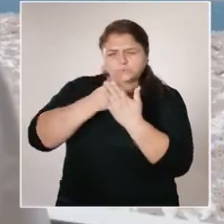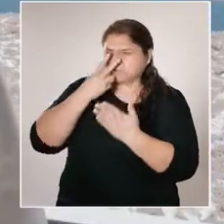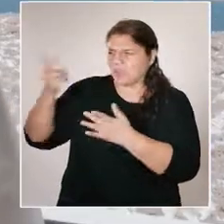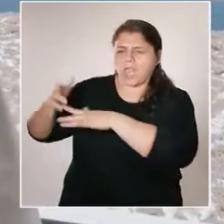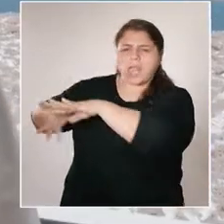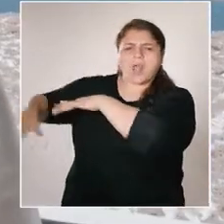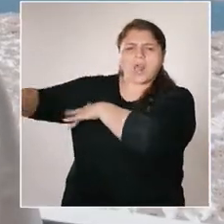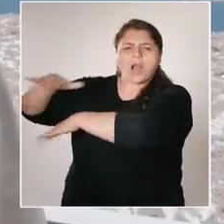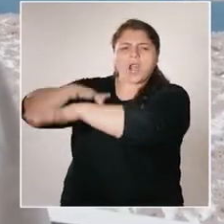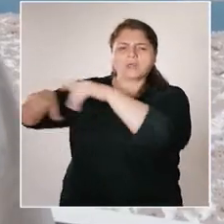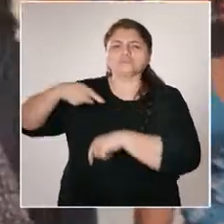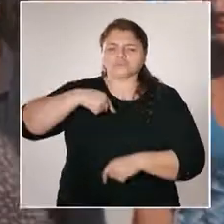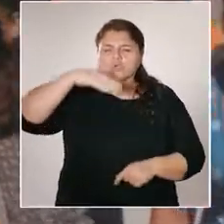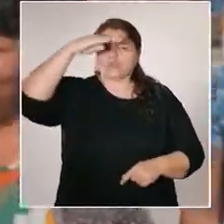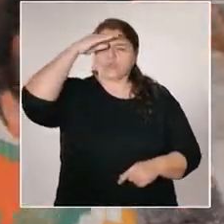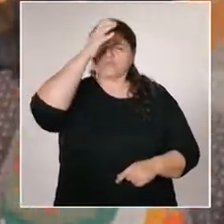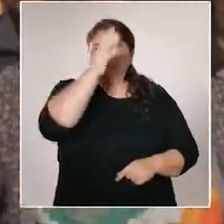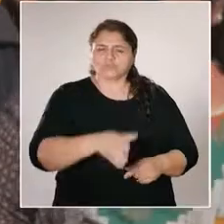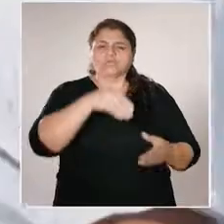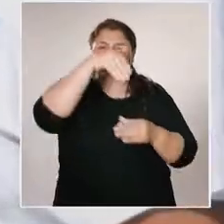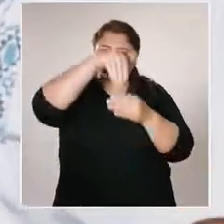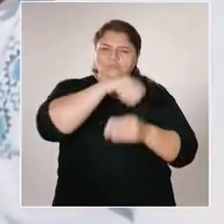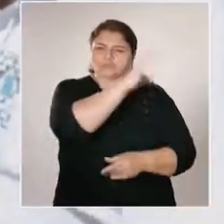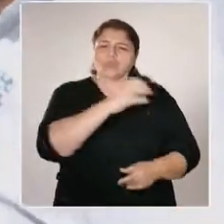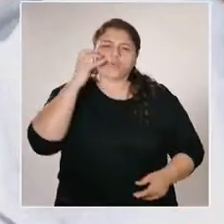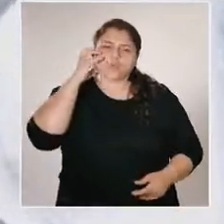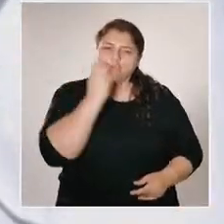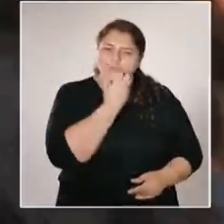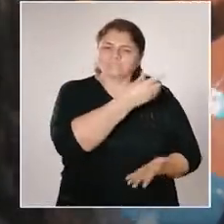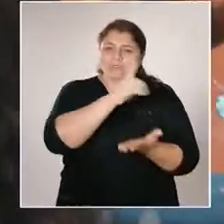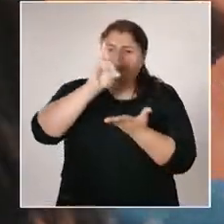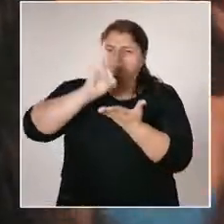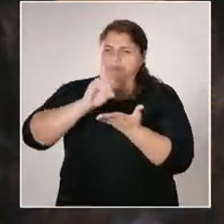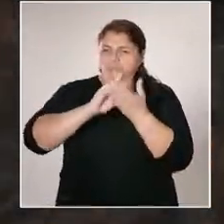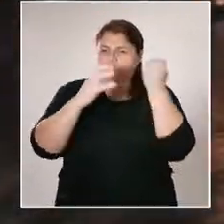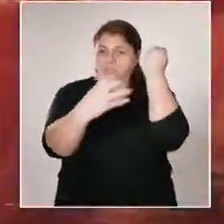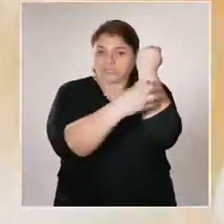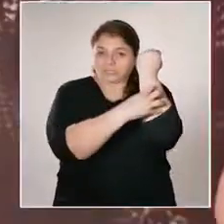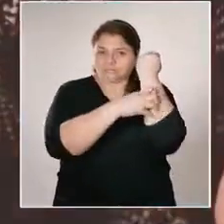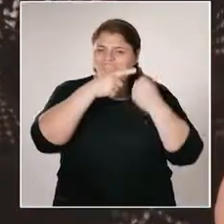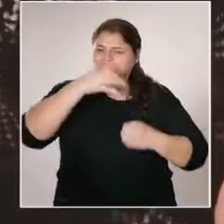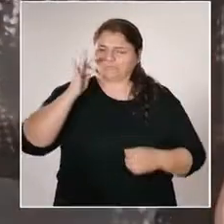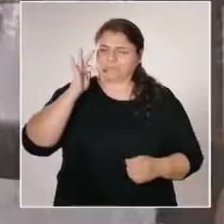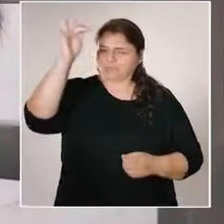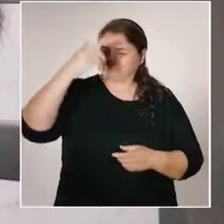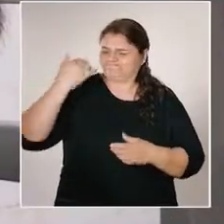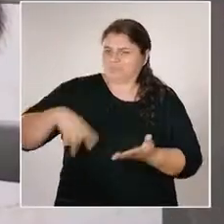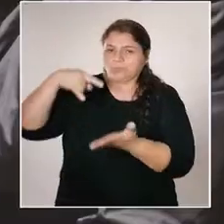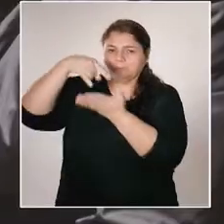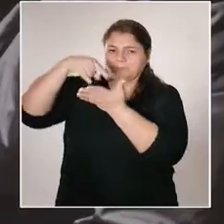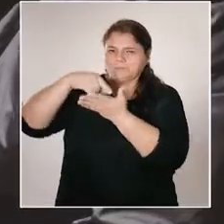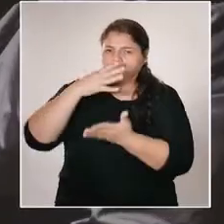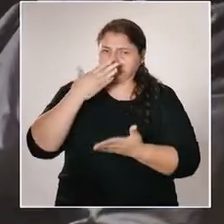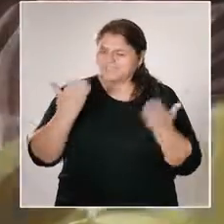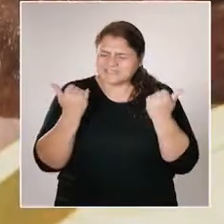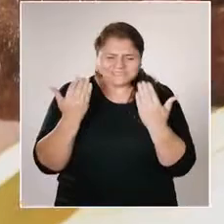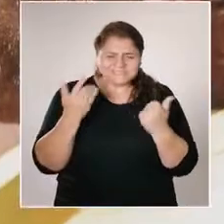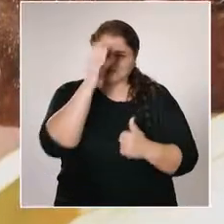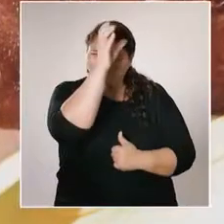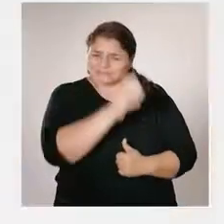en él, voto por Hugo Gutiérrez. Ha sido un gran diputado regionalista. Su tierra y el futuro parlamento va a necesitar a